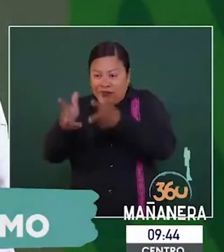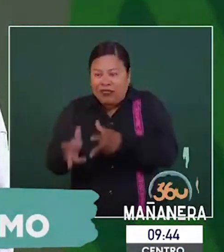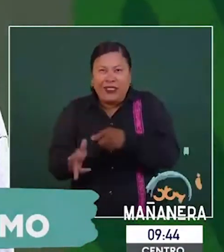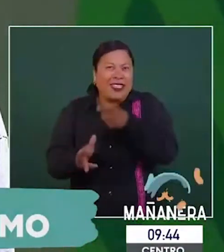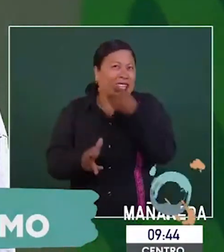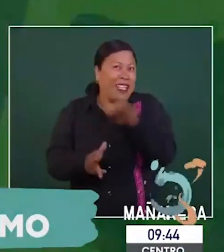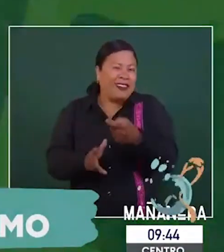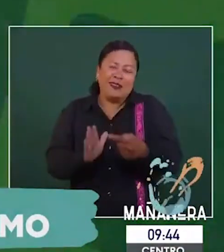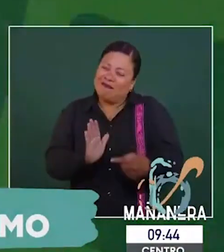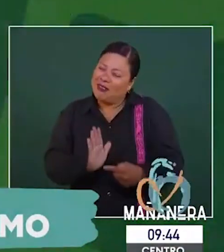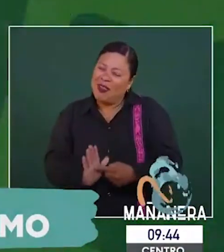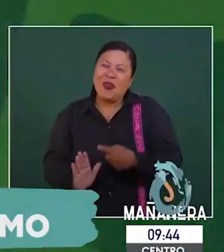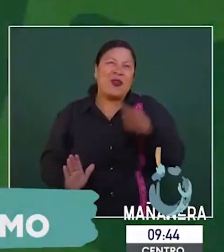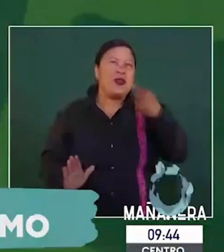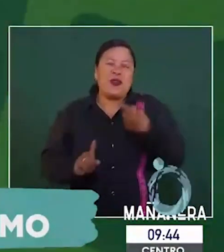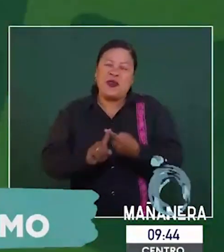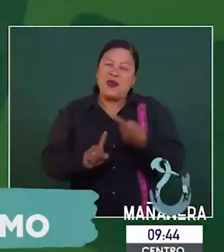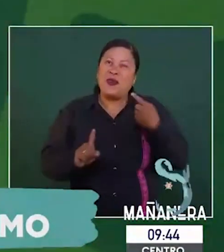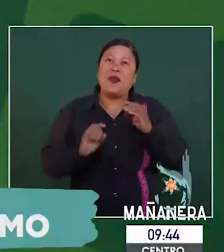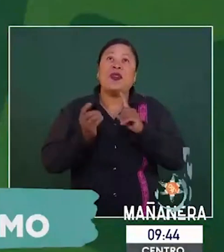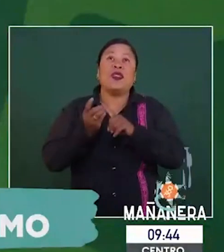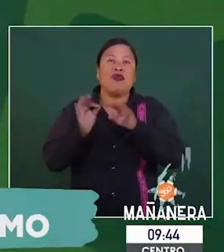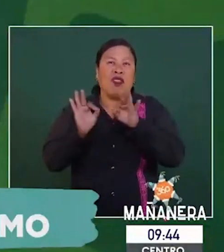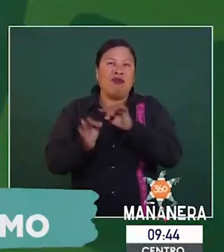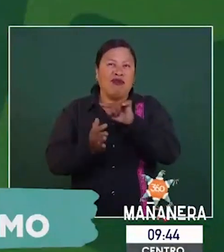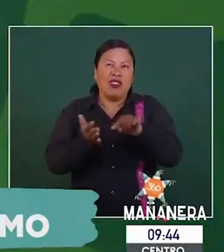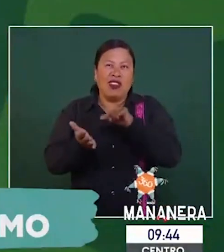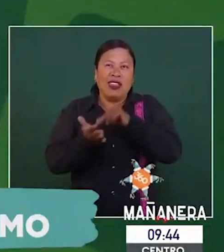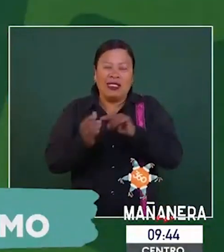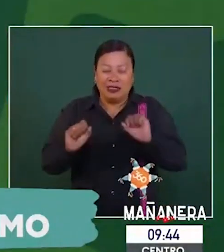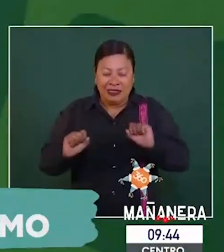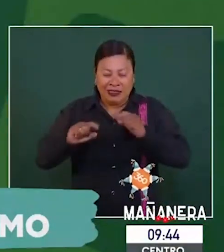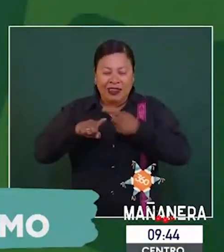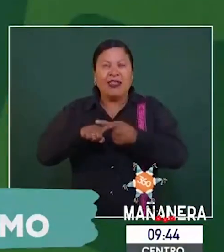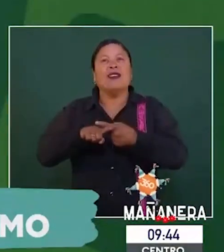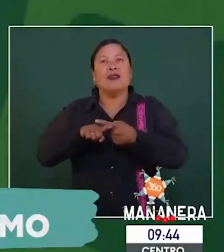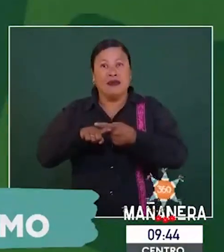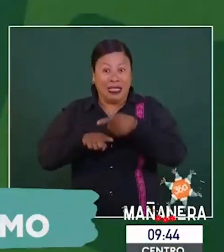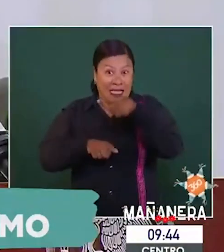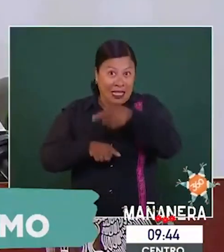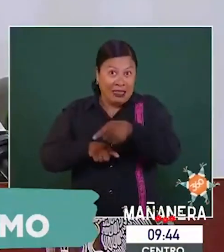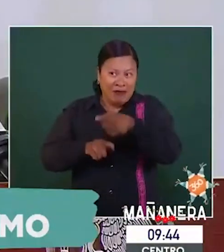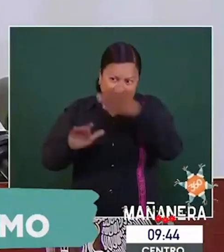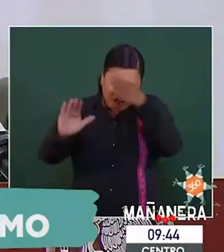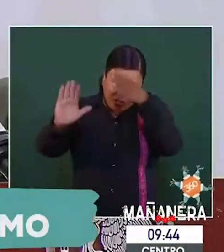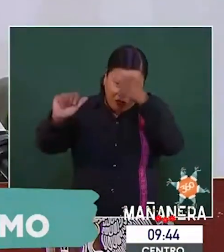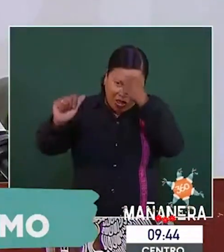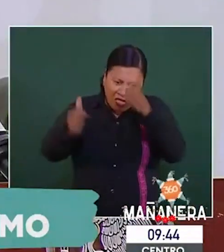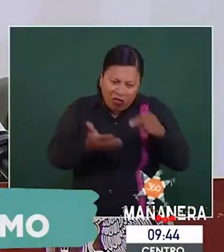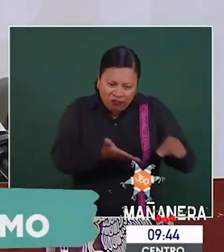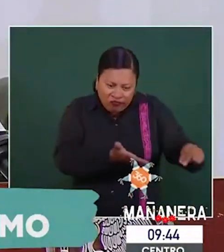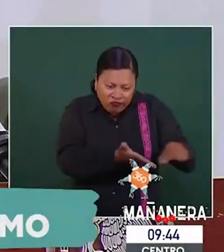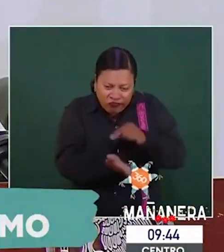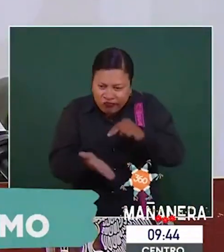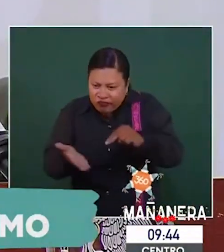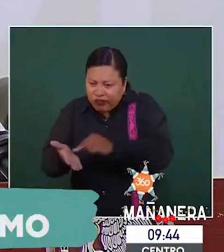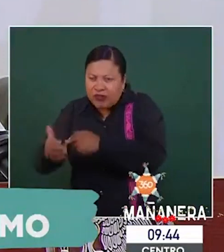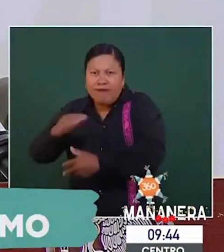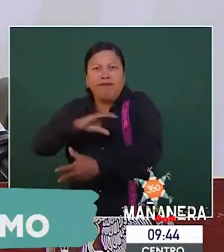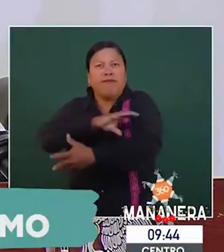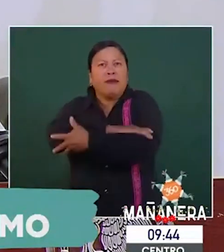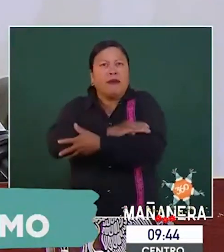histórica, la estación de Salina Cruz. Ahí va a haber la firma de convenios con